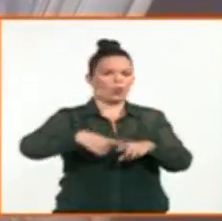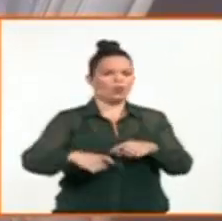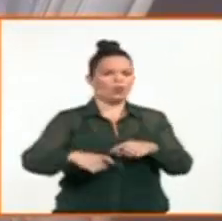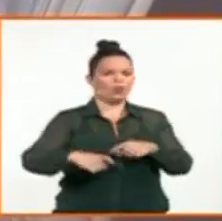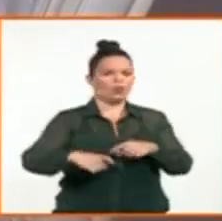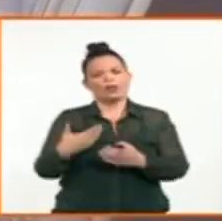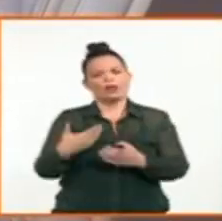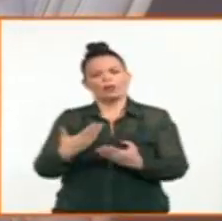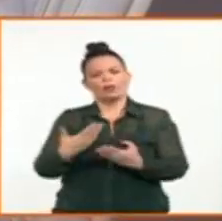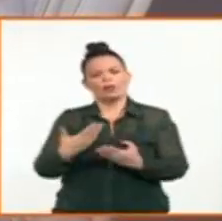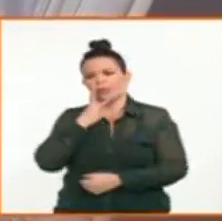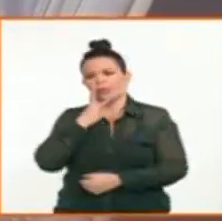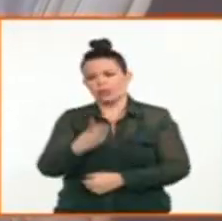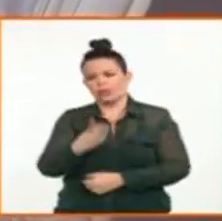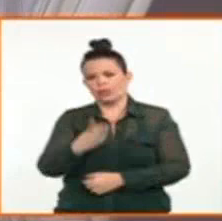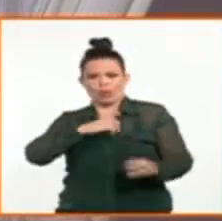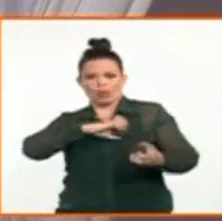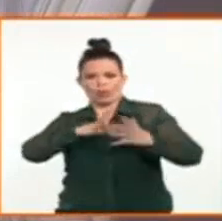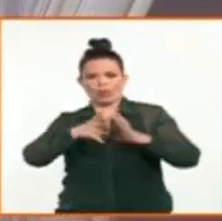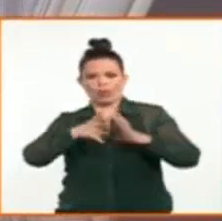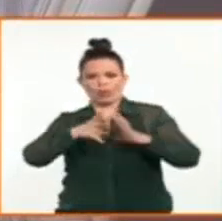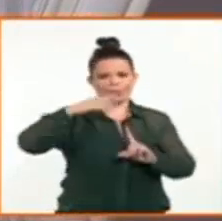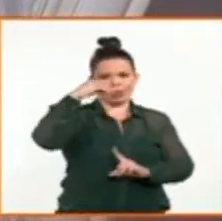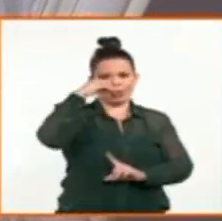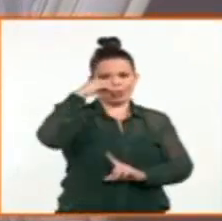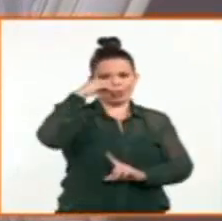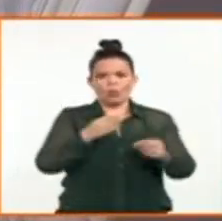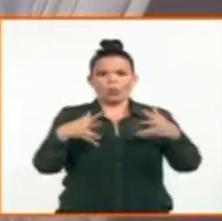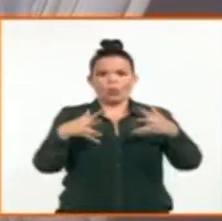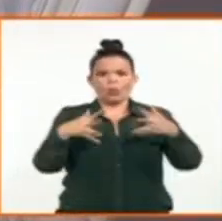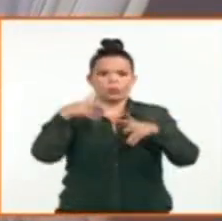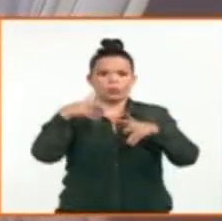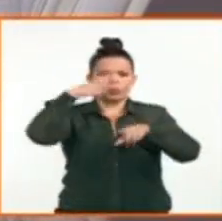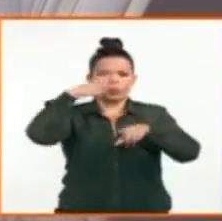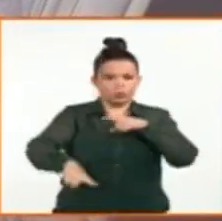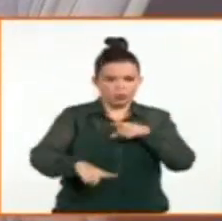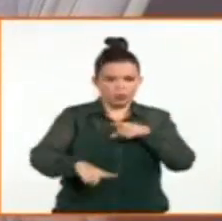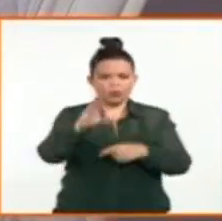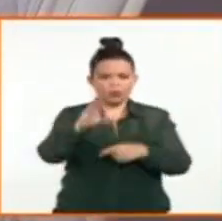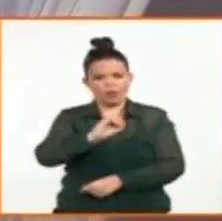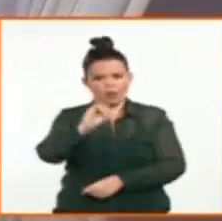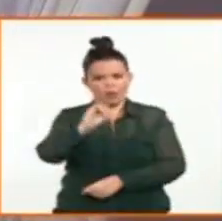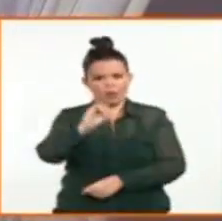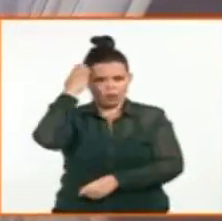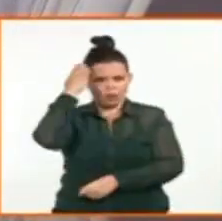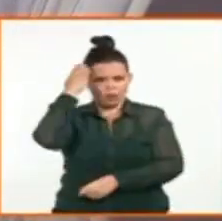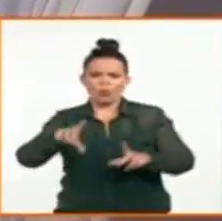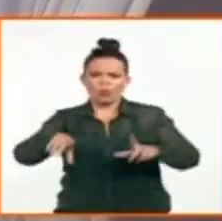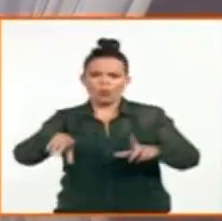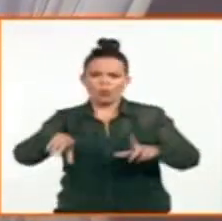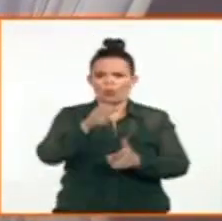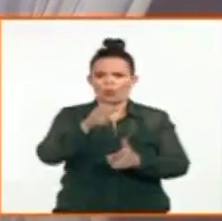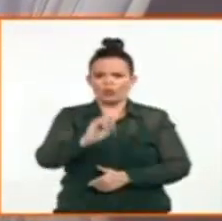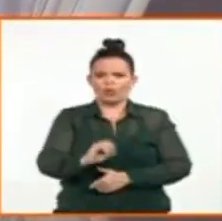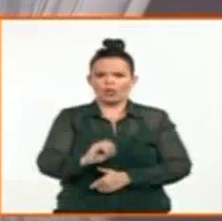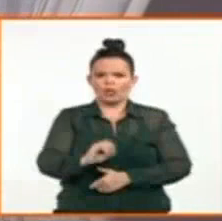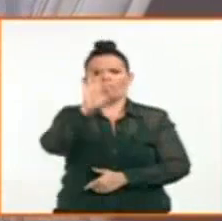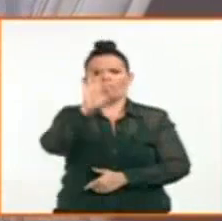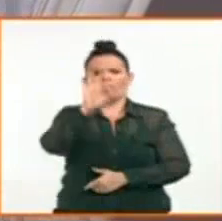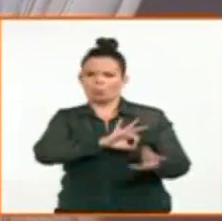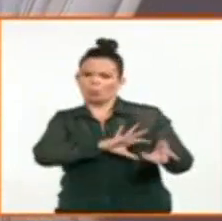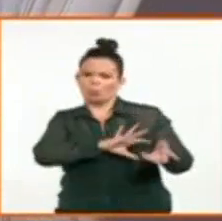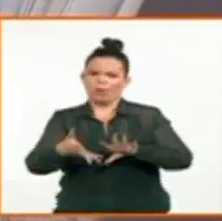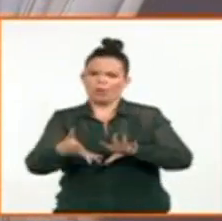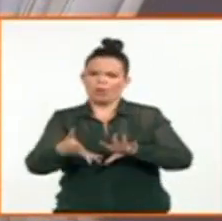a los sistemas tecnológicos de conjunto con todos los actores de la economía. Se ha logrado una sostenibilidad entre el 80 y el 90% de los sistemas tecnológicos en esta